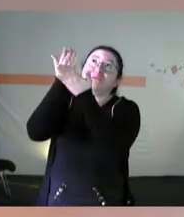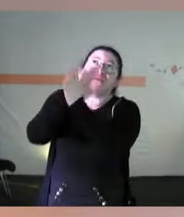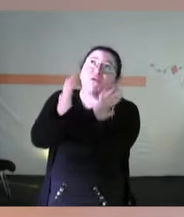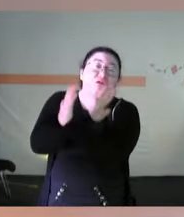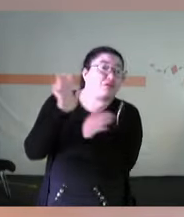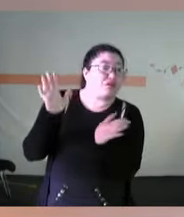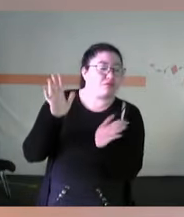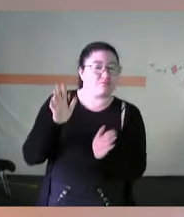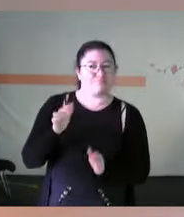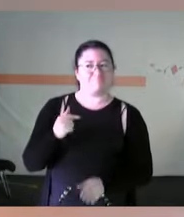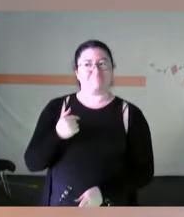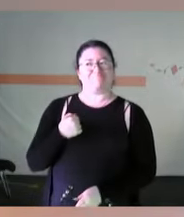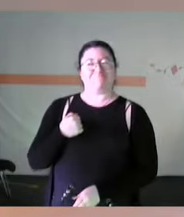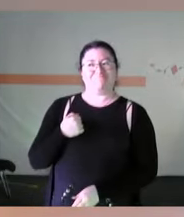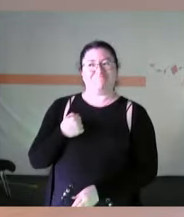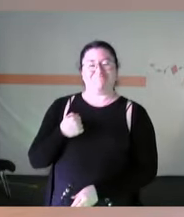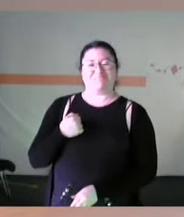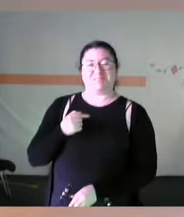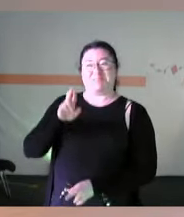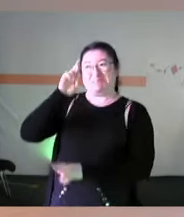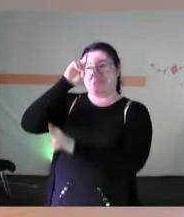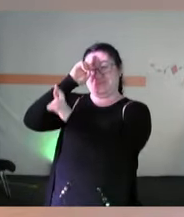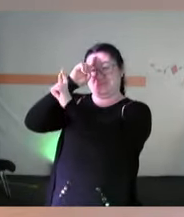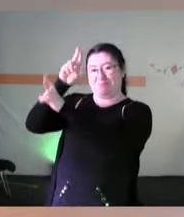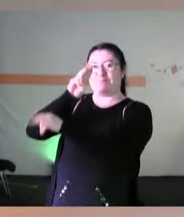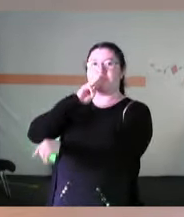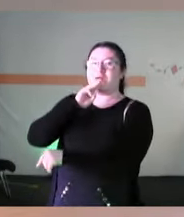Y yo la respeto mucho como para contestarle